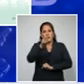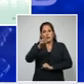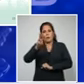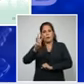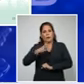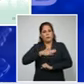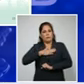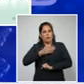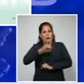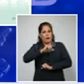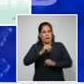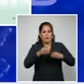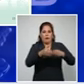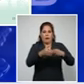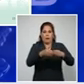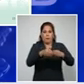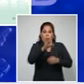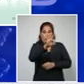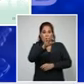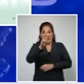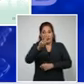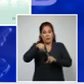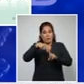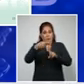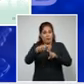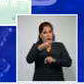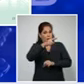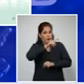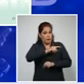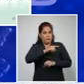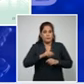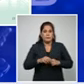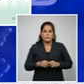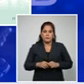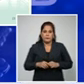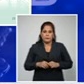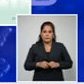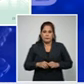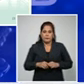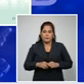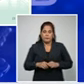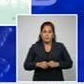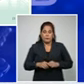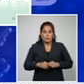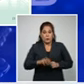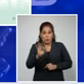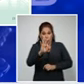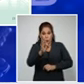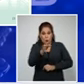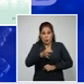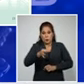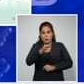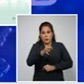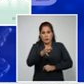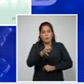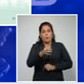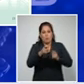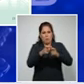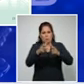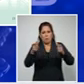ayer, 83 más que la jornada anterior. Además, en 8 de sus 13 municipios.